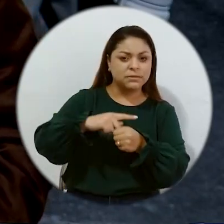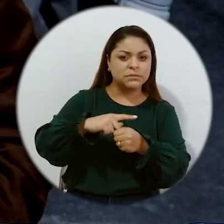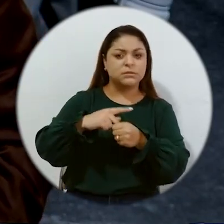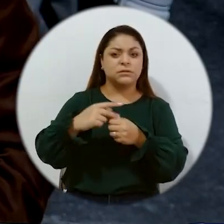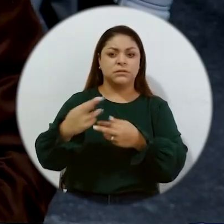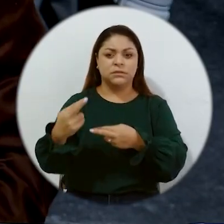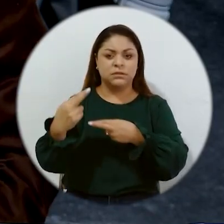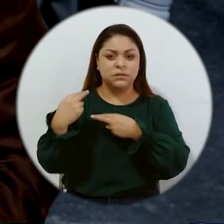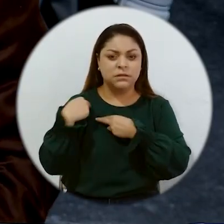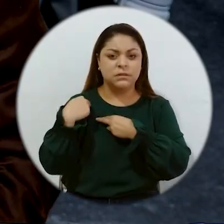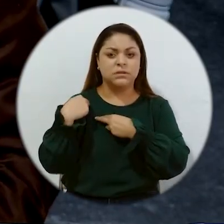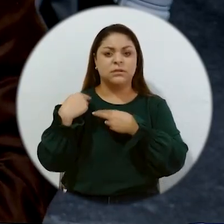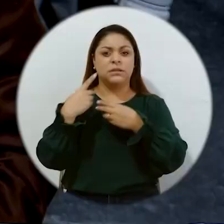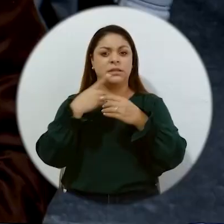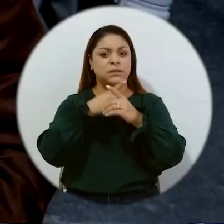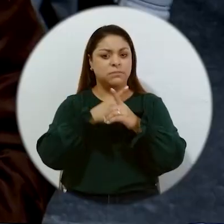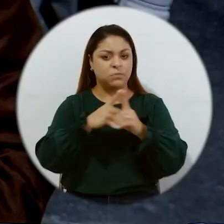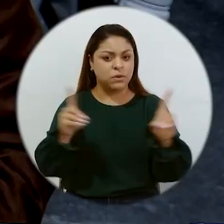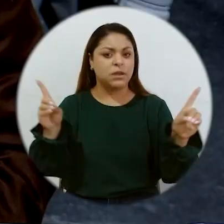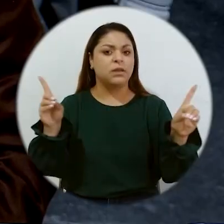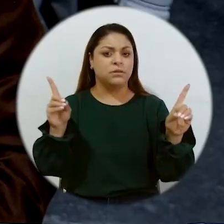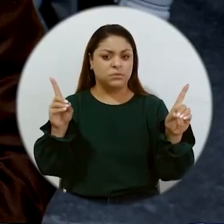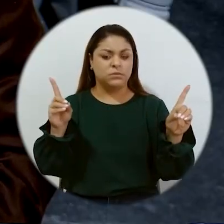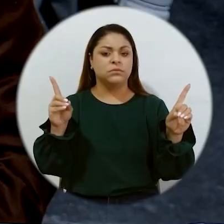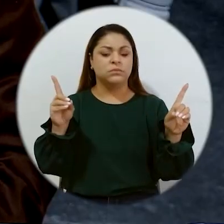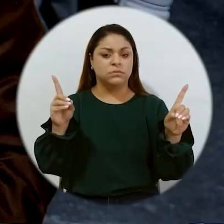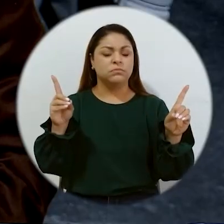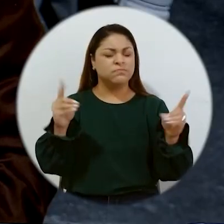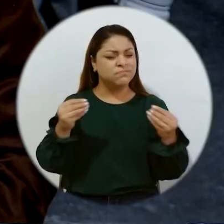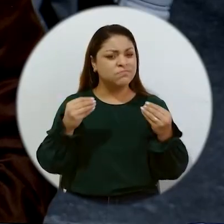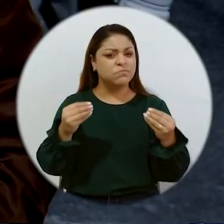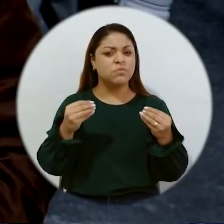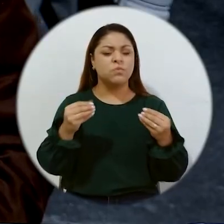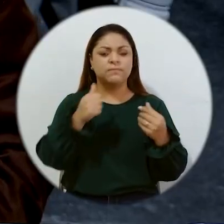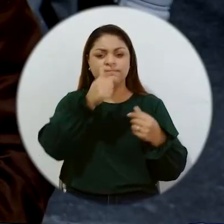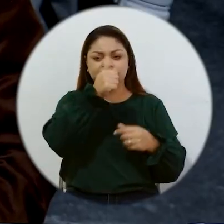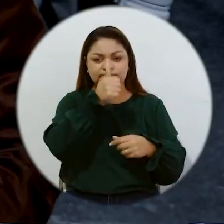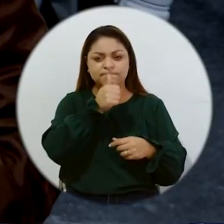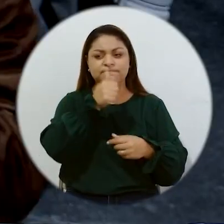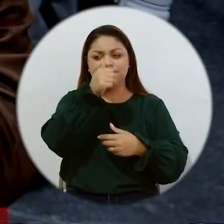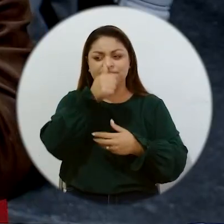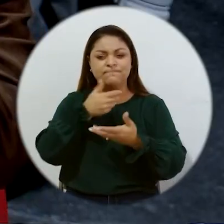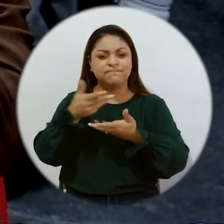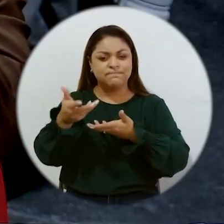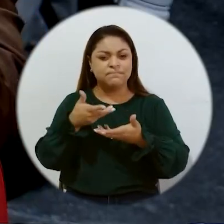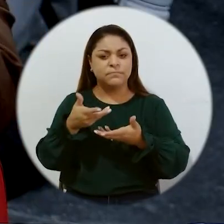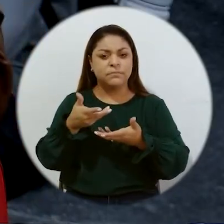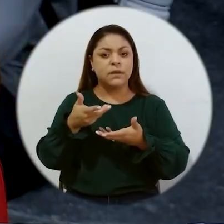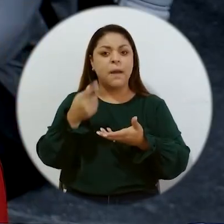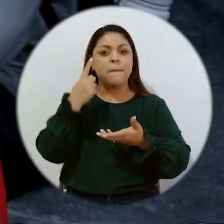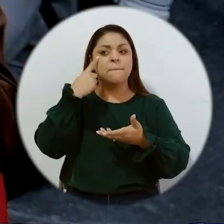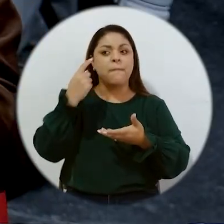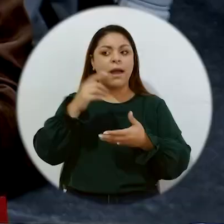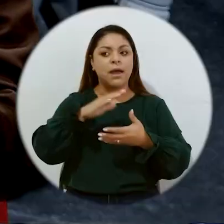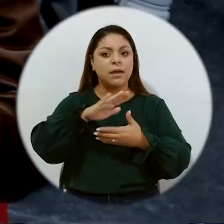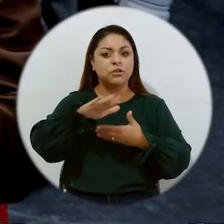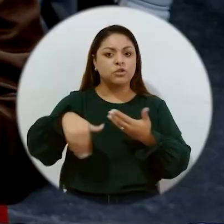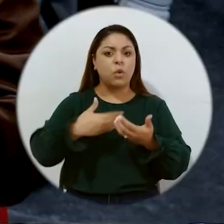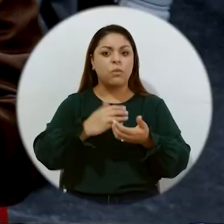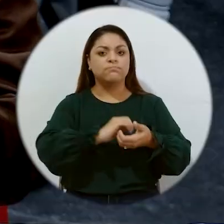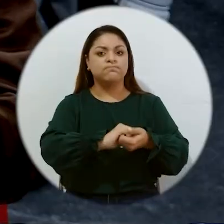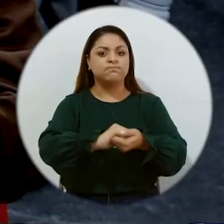muy responsables, muy democráticos, de mucha tolerancia hacia el bien